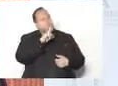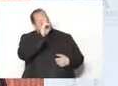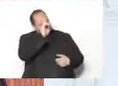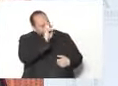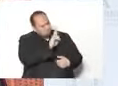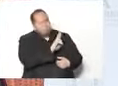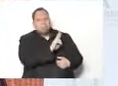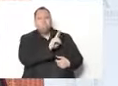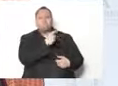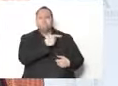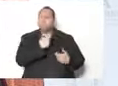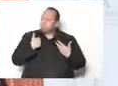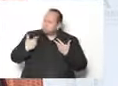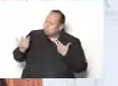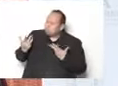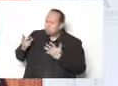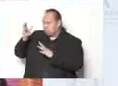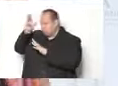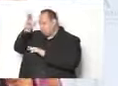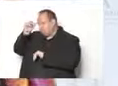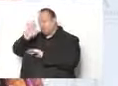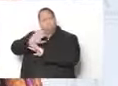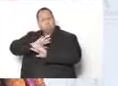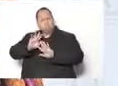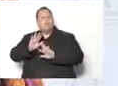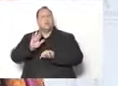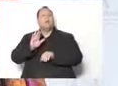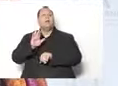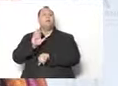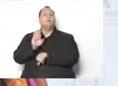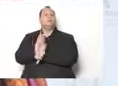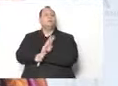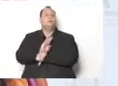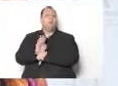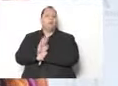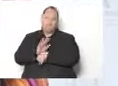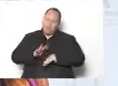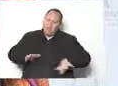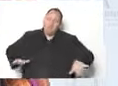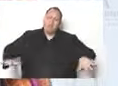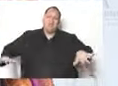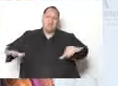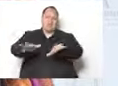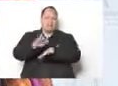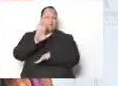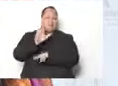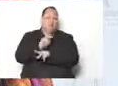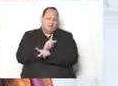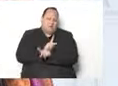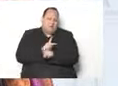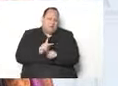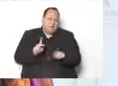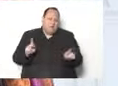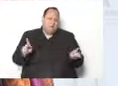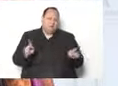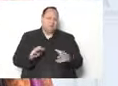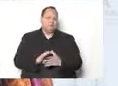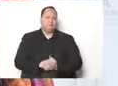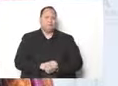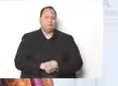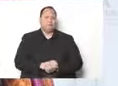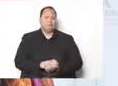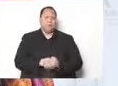lograr este acuerdo en beneficio de todo Baja California.